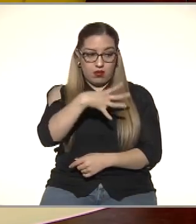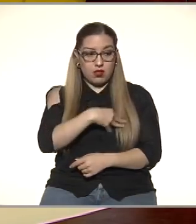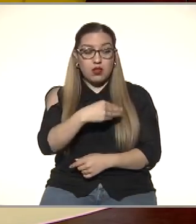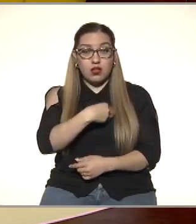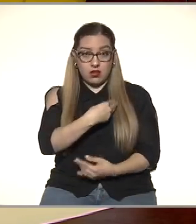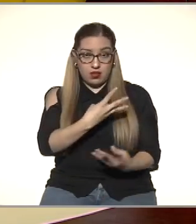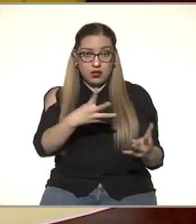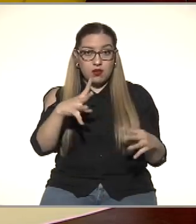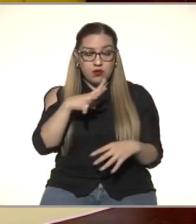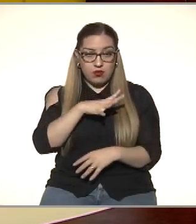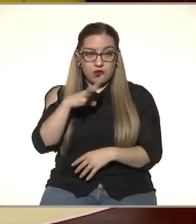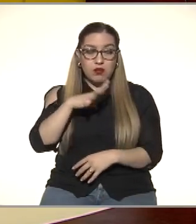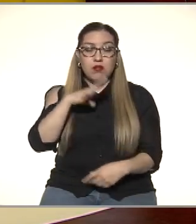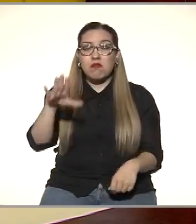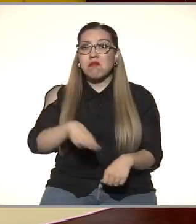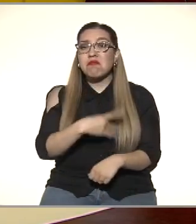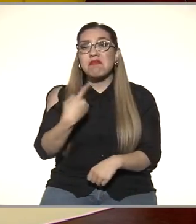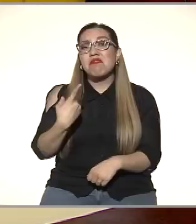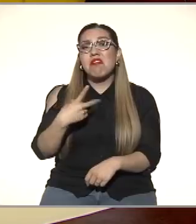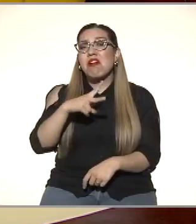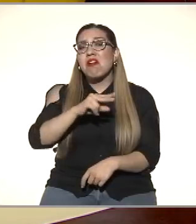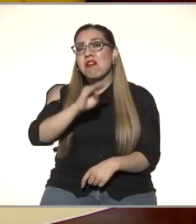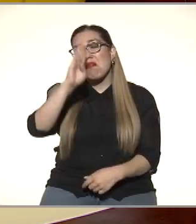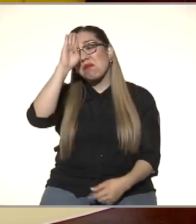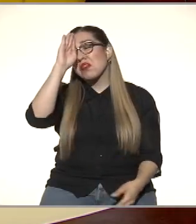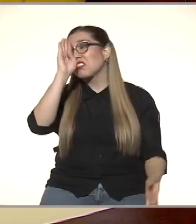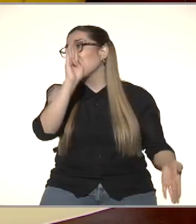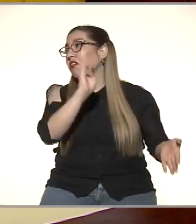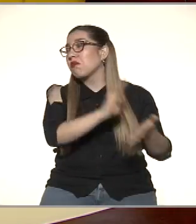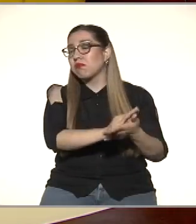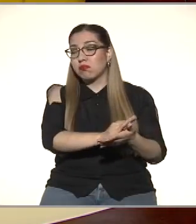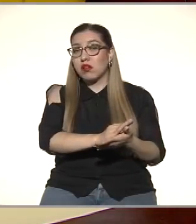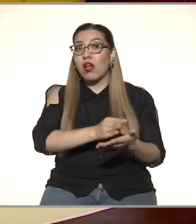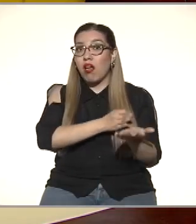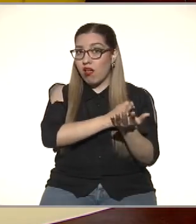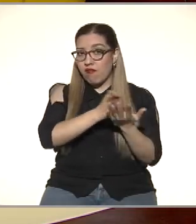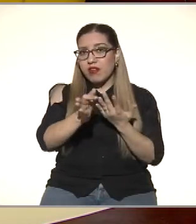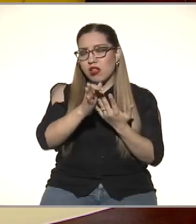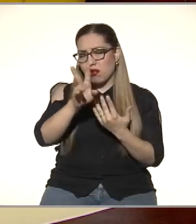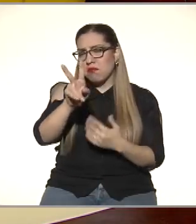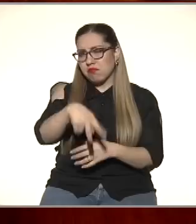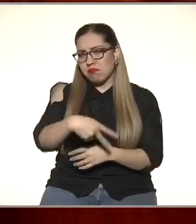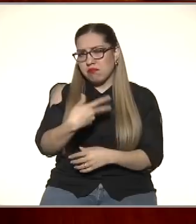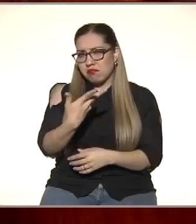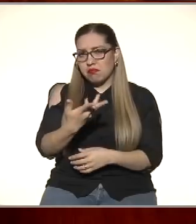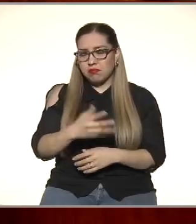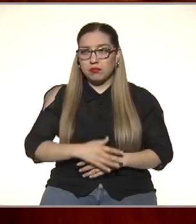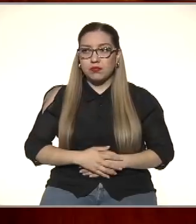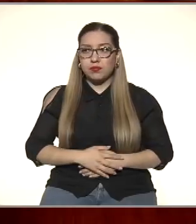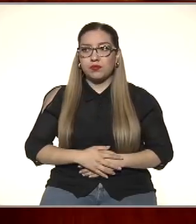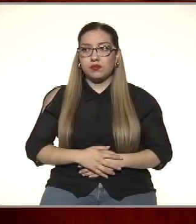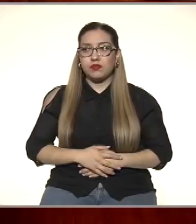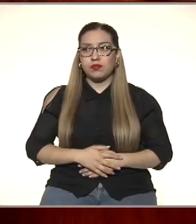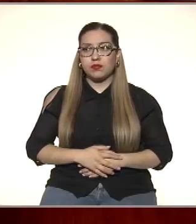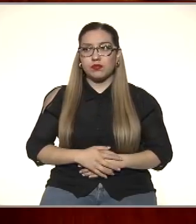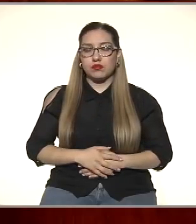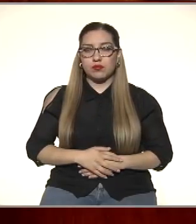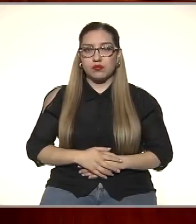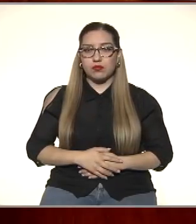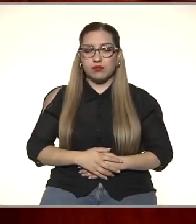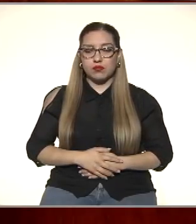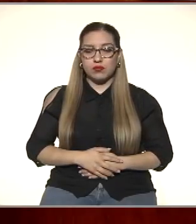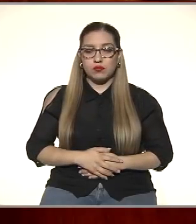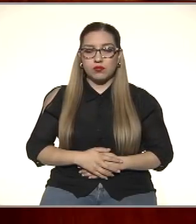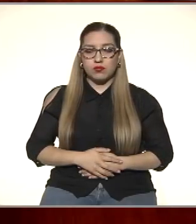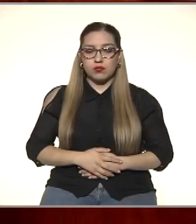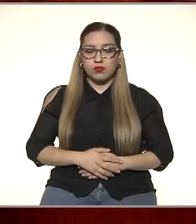efectivamente no se pensó en ellos. La infidelidad también es cierto, y el último de los que nos dice, él dice,